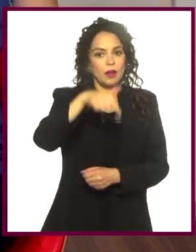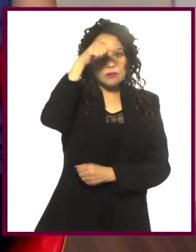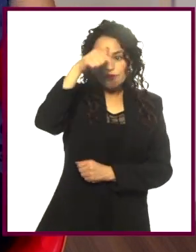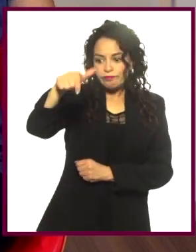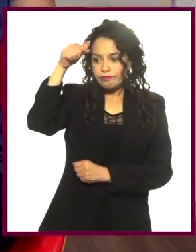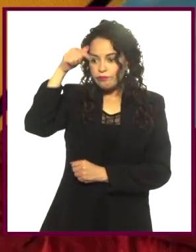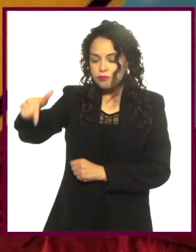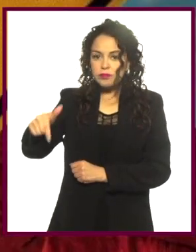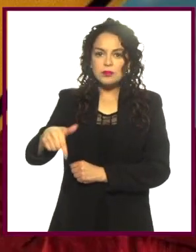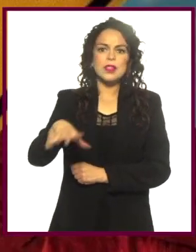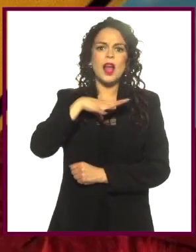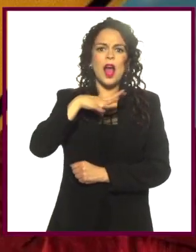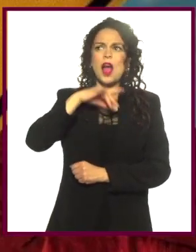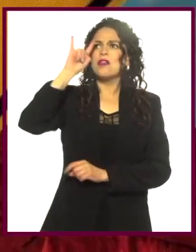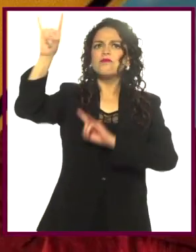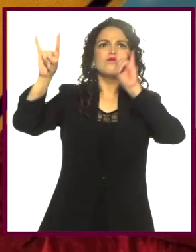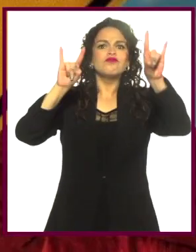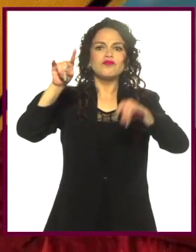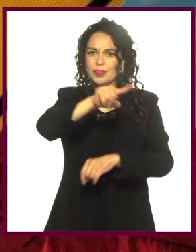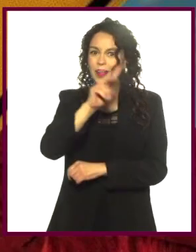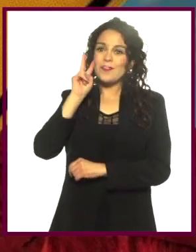señal como esta,